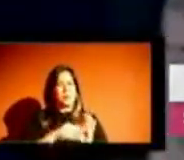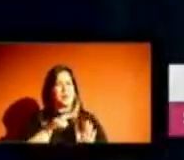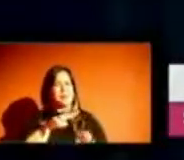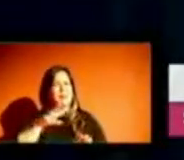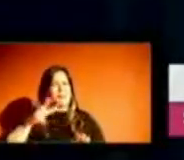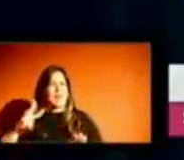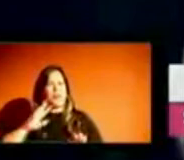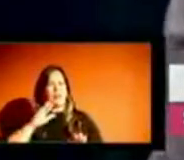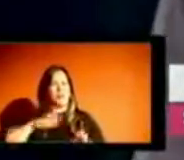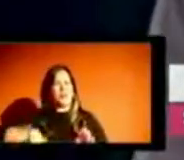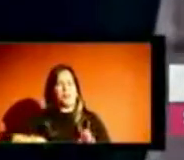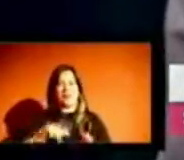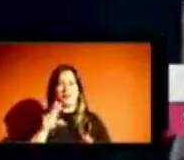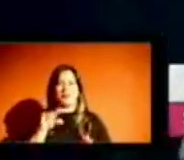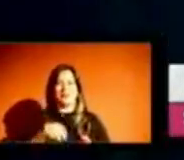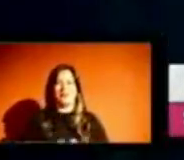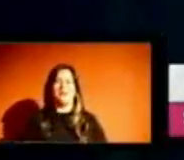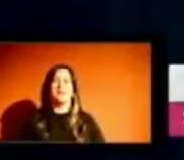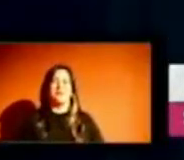Vamos a estar mejor.